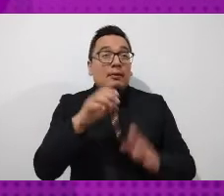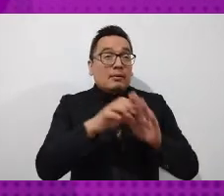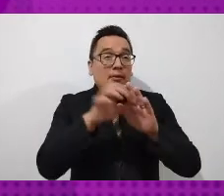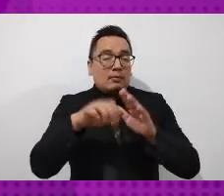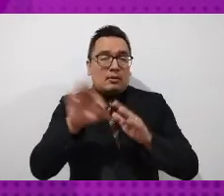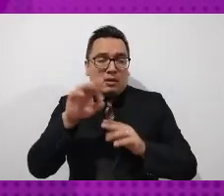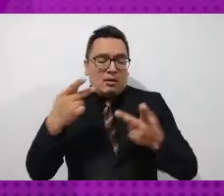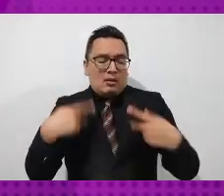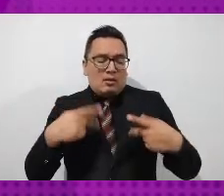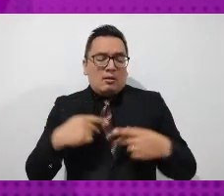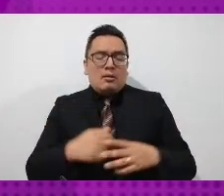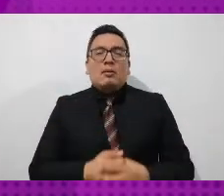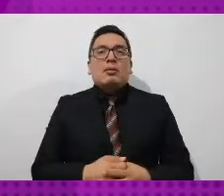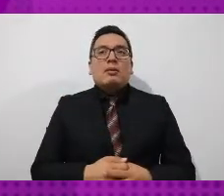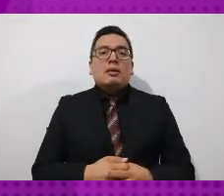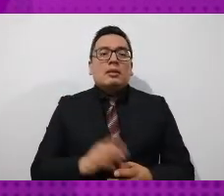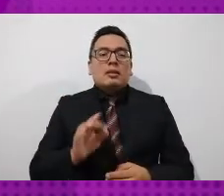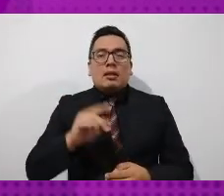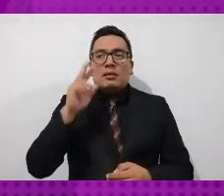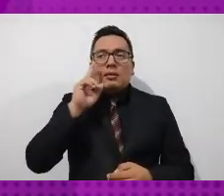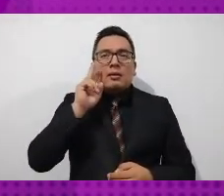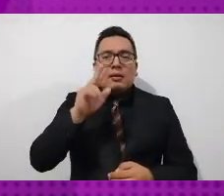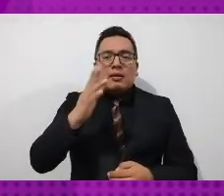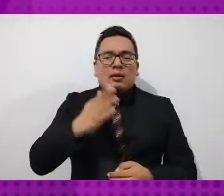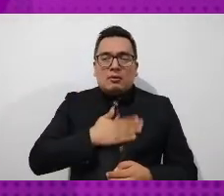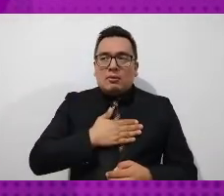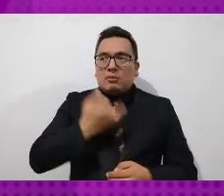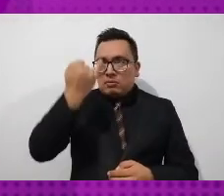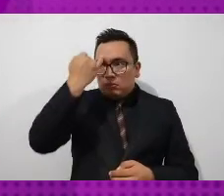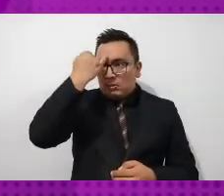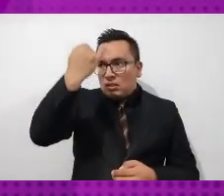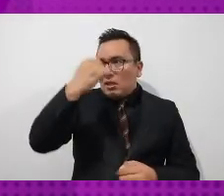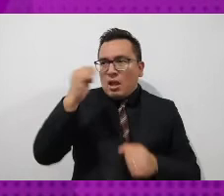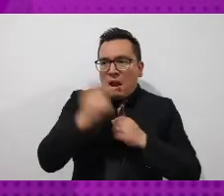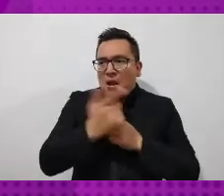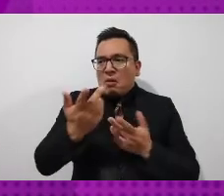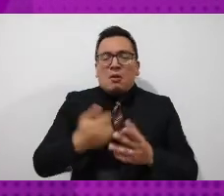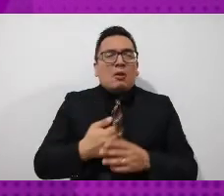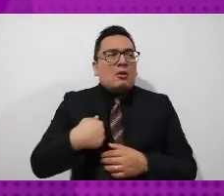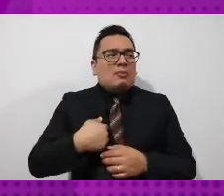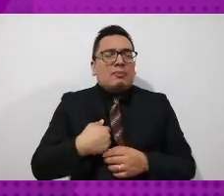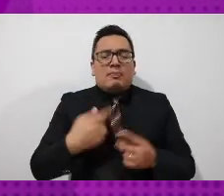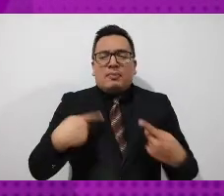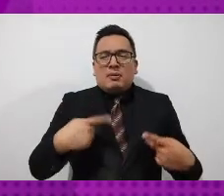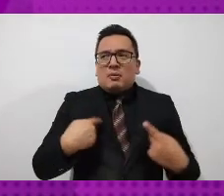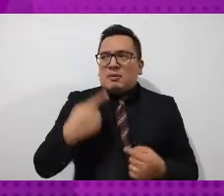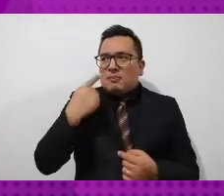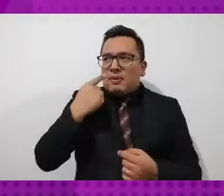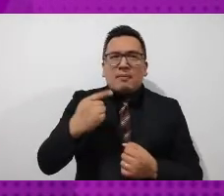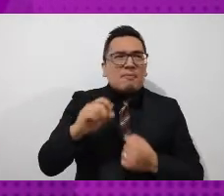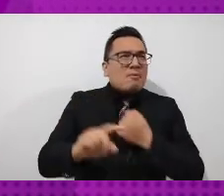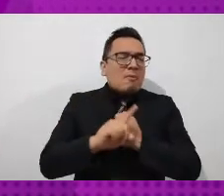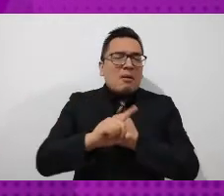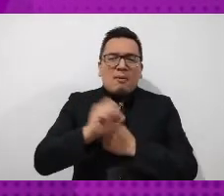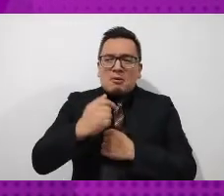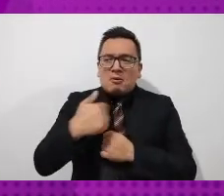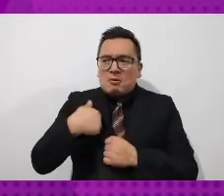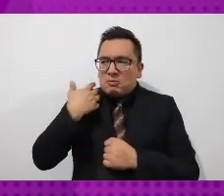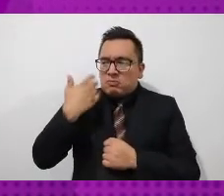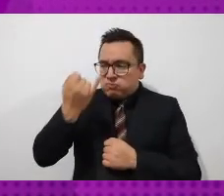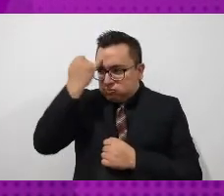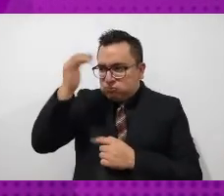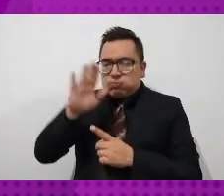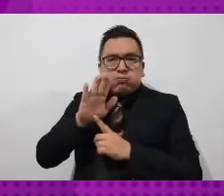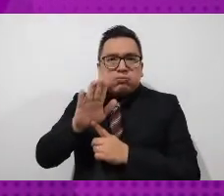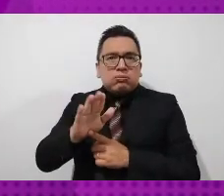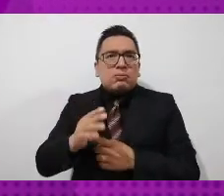una persona que nos está escuchando, nos está viendo, presentar una iniciativa popular de algo que ya identificó con todo esto que hemos estado hablando, ¿qué tengo que